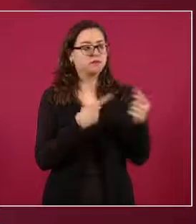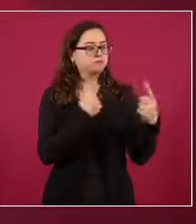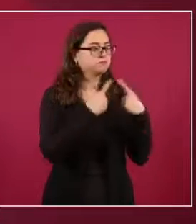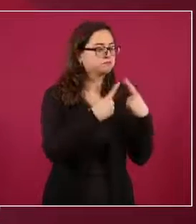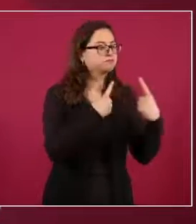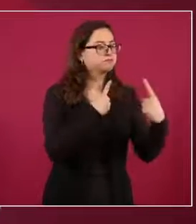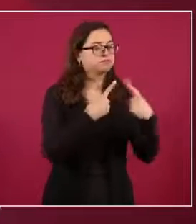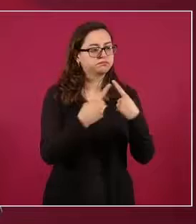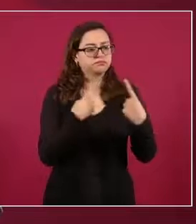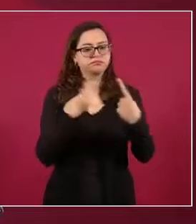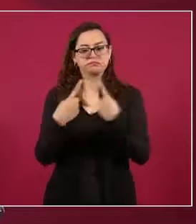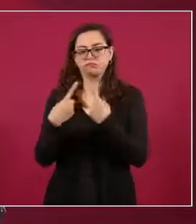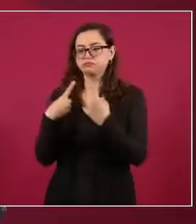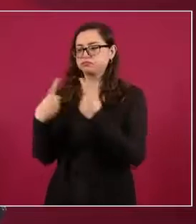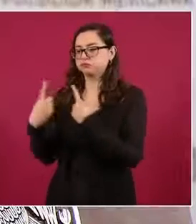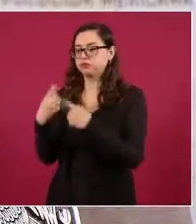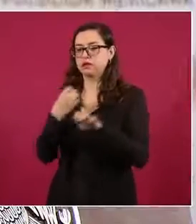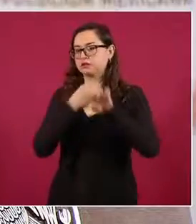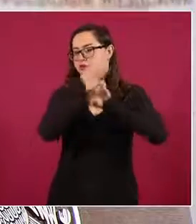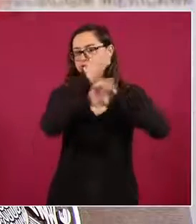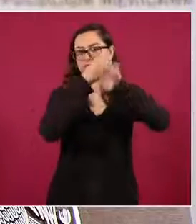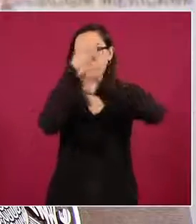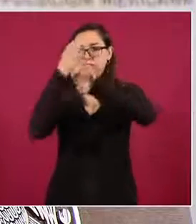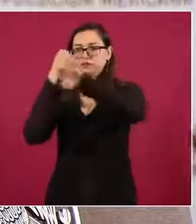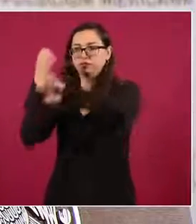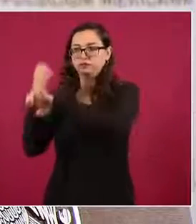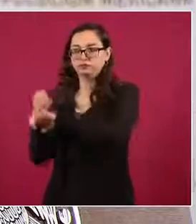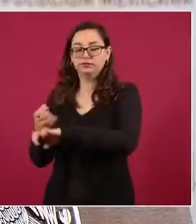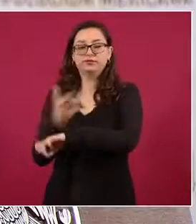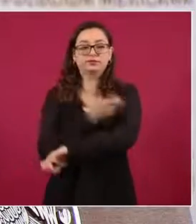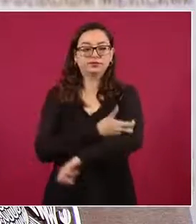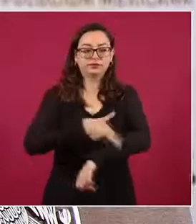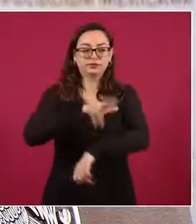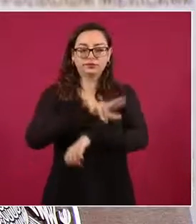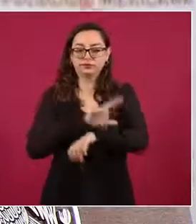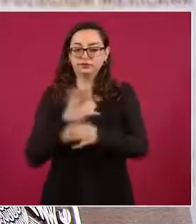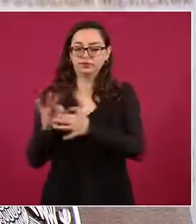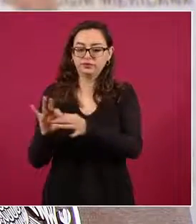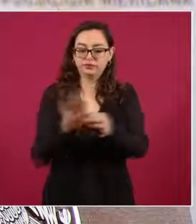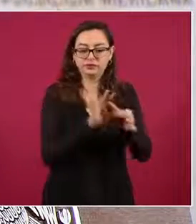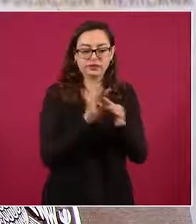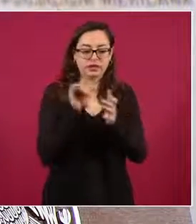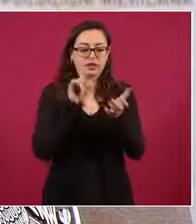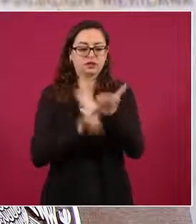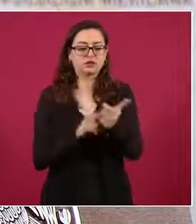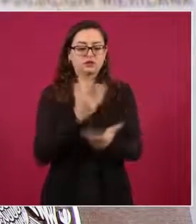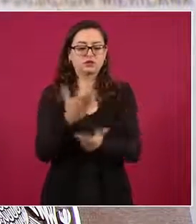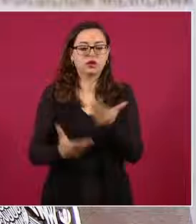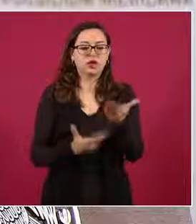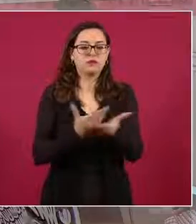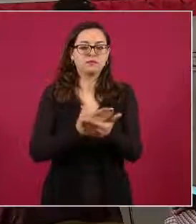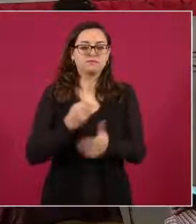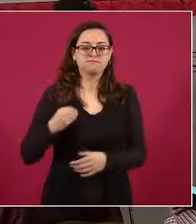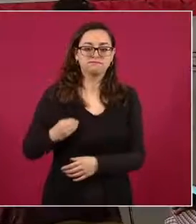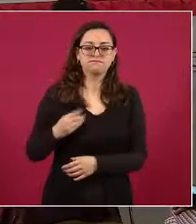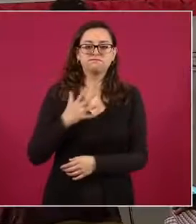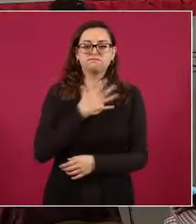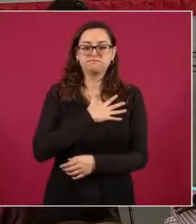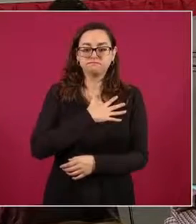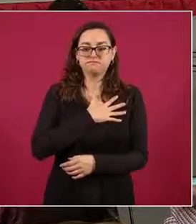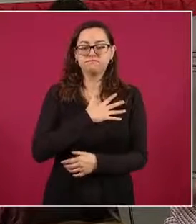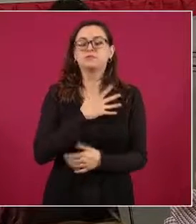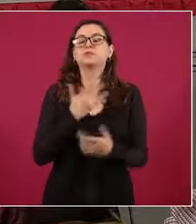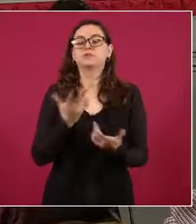coordinación en las entidades federativas y a través de los distintos servicios de bienestar se va disminuyendo los determinantes